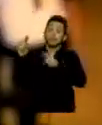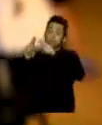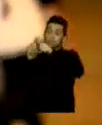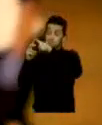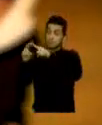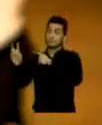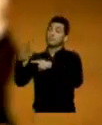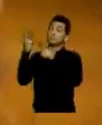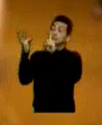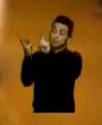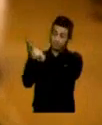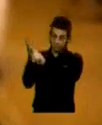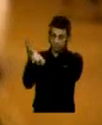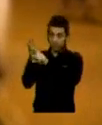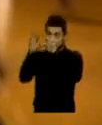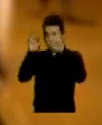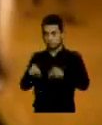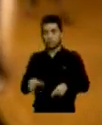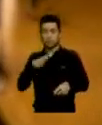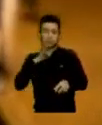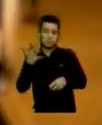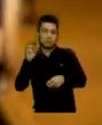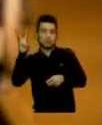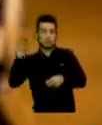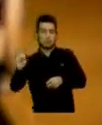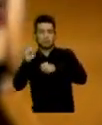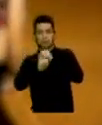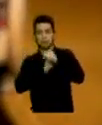aproximadamente 30 años de edad